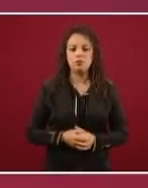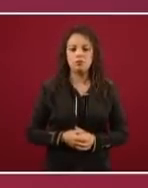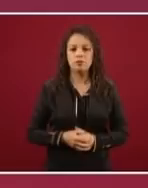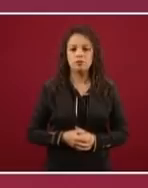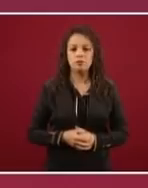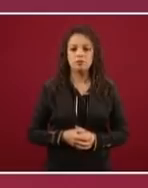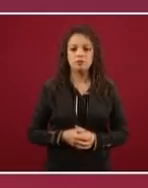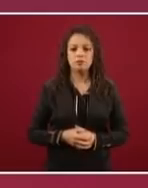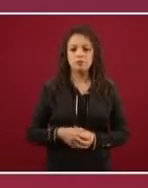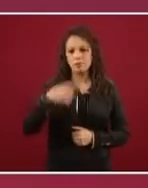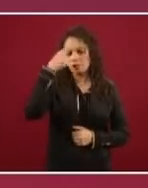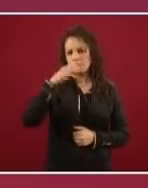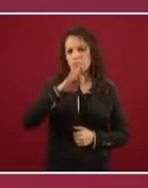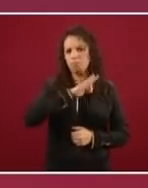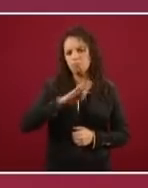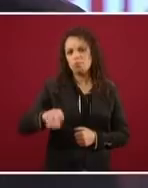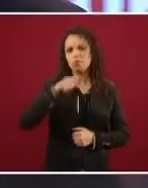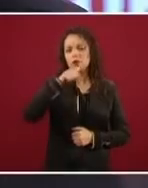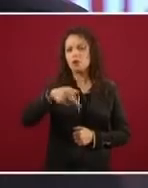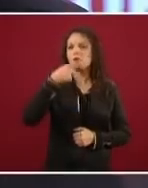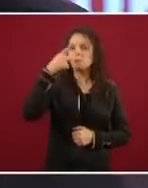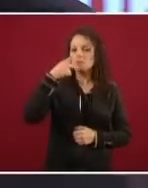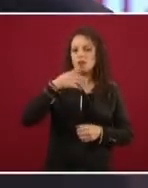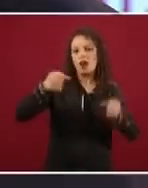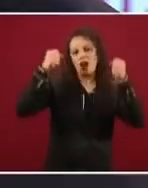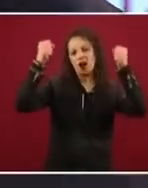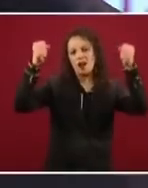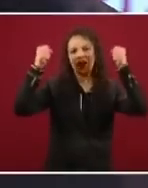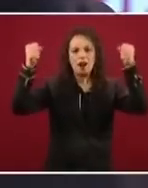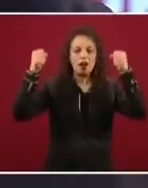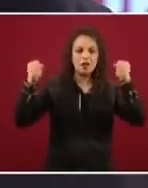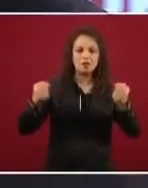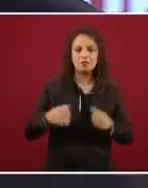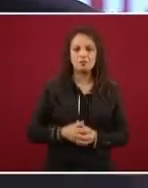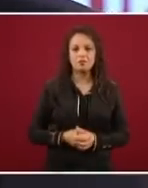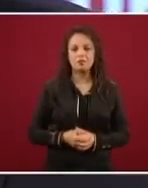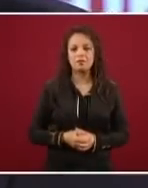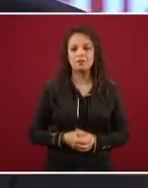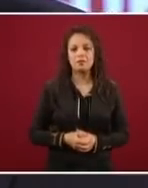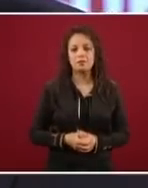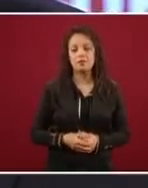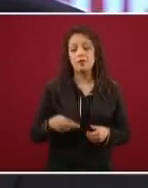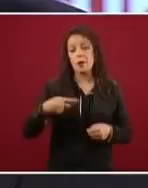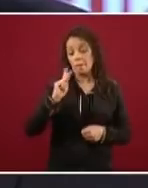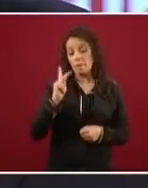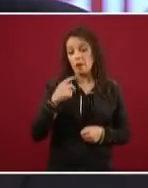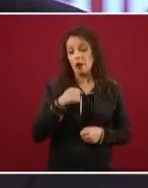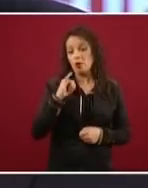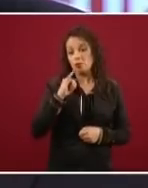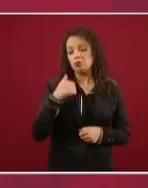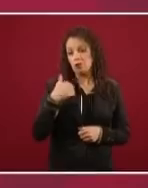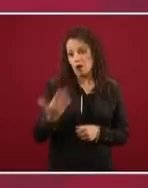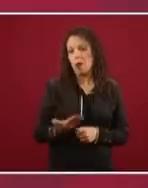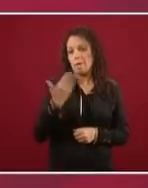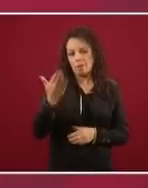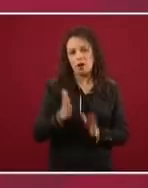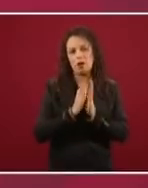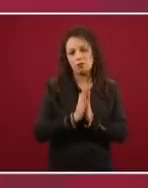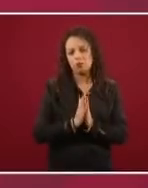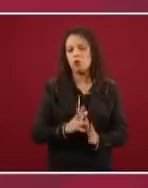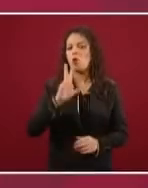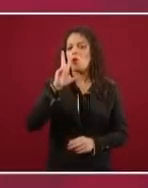libertad de manifestación lo único que pedimos es que no haya